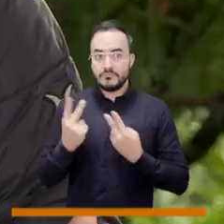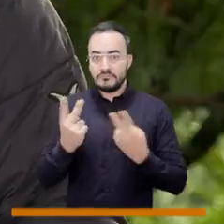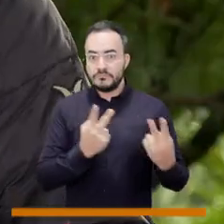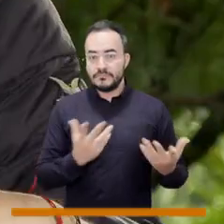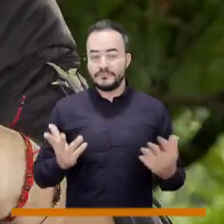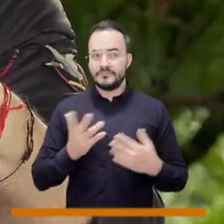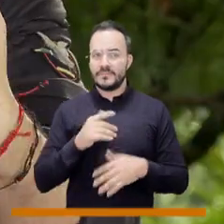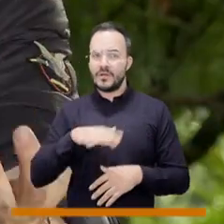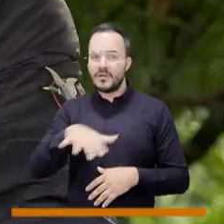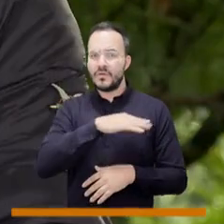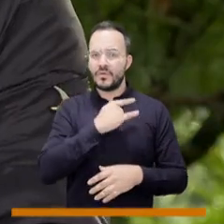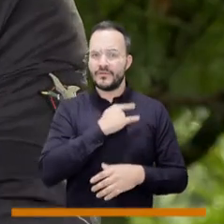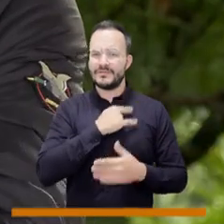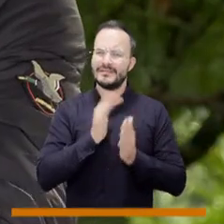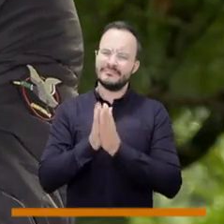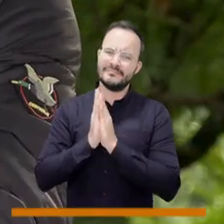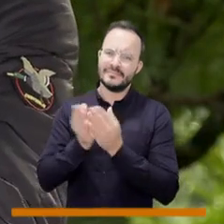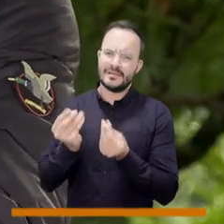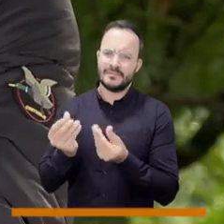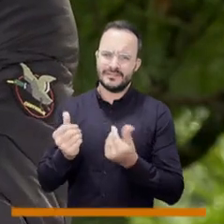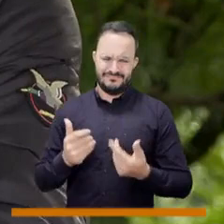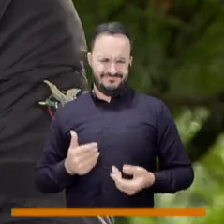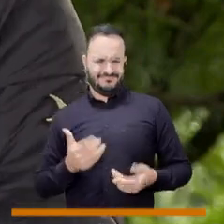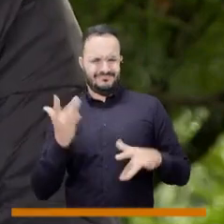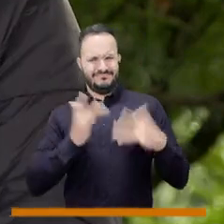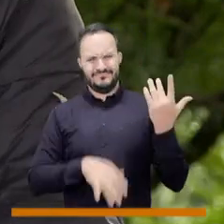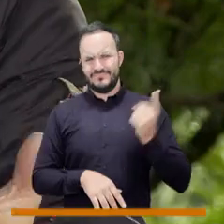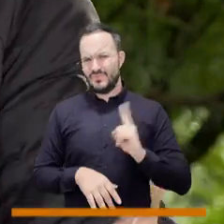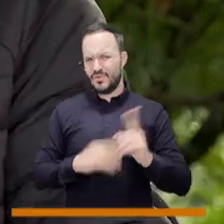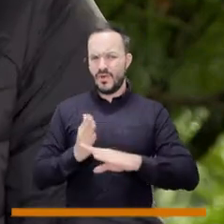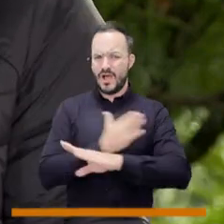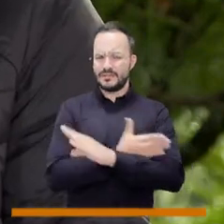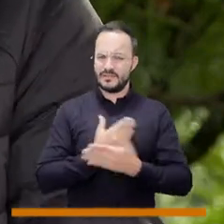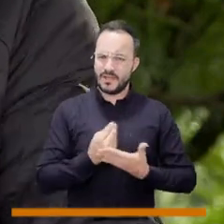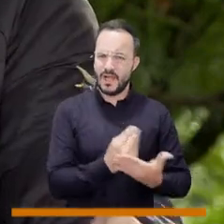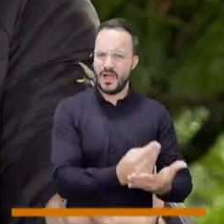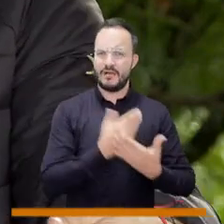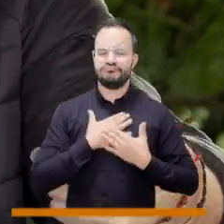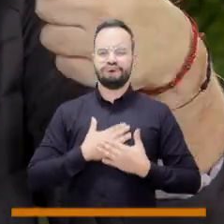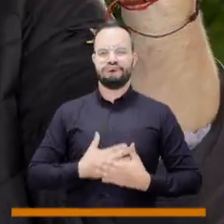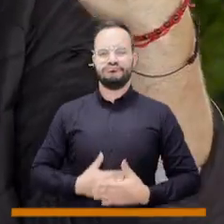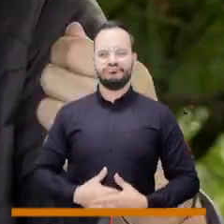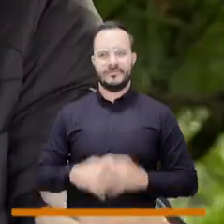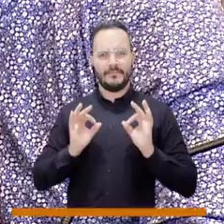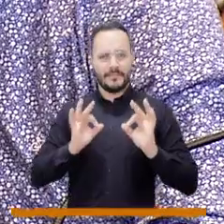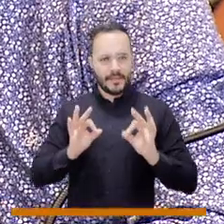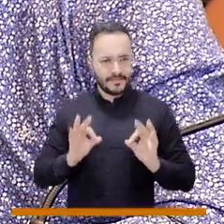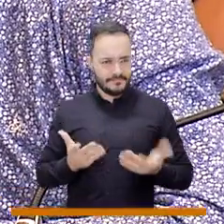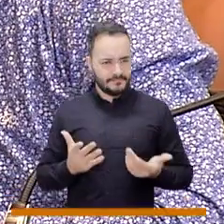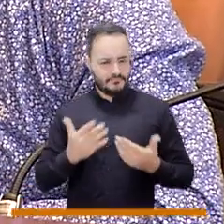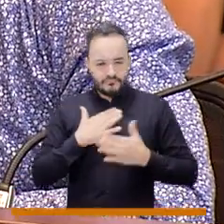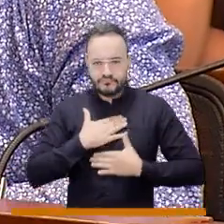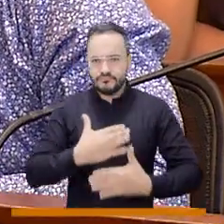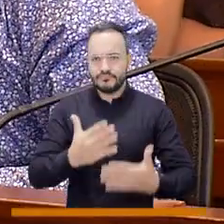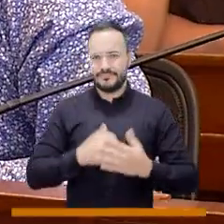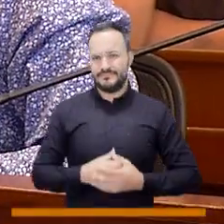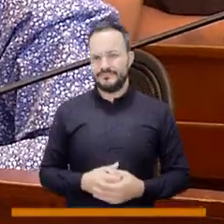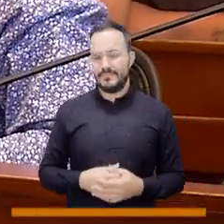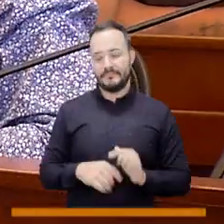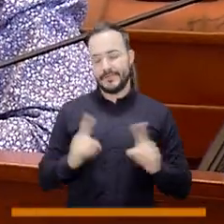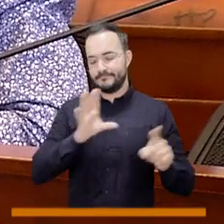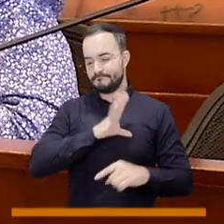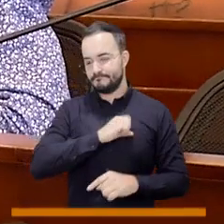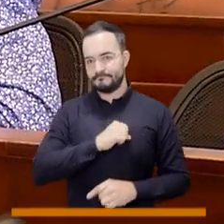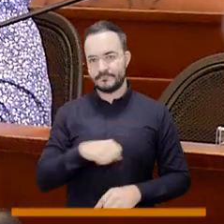aquí, que hoy las instituciones de educación superior están rogando recursos. Eso no debe ser así, eso debe ser garantizado desde el principio, con toda la disponibilidad,